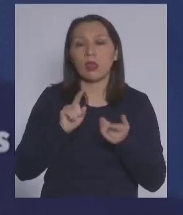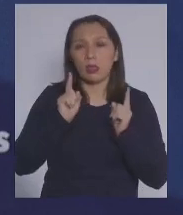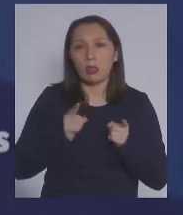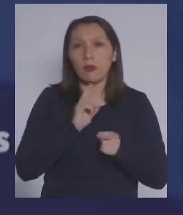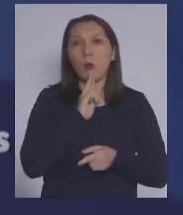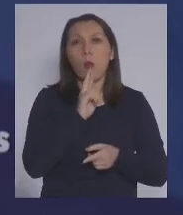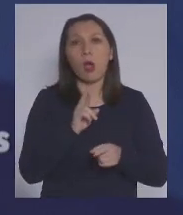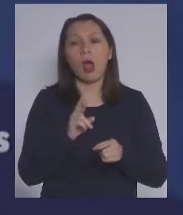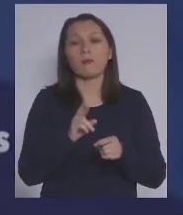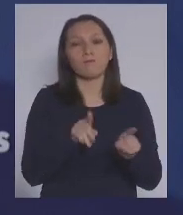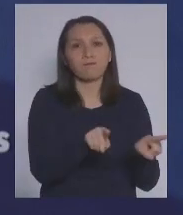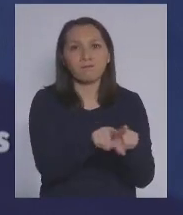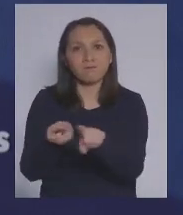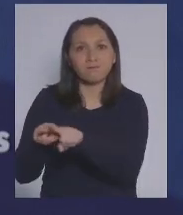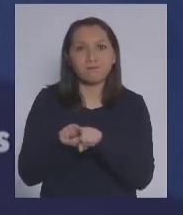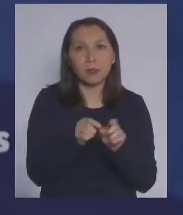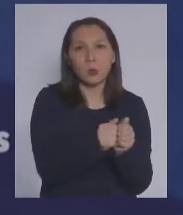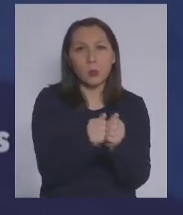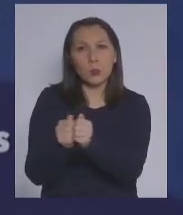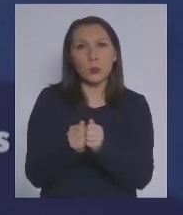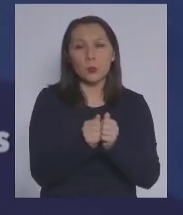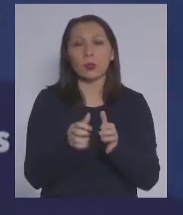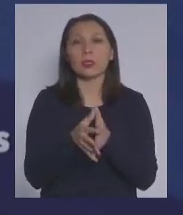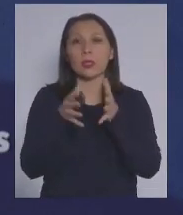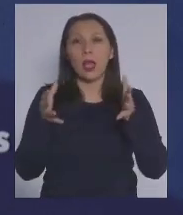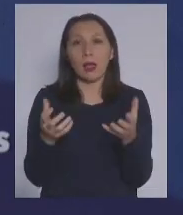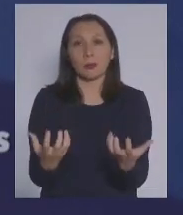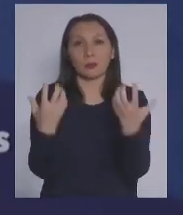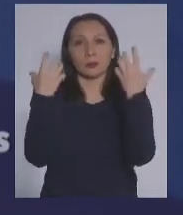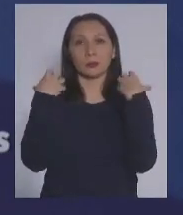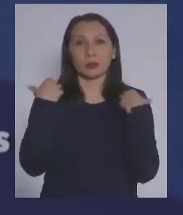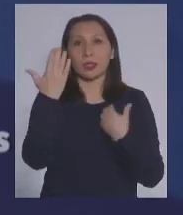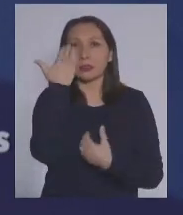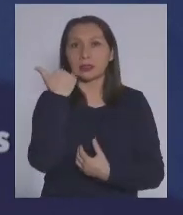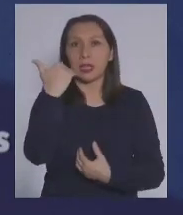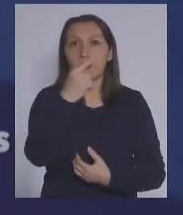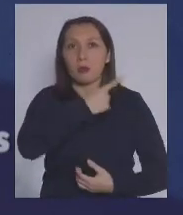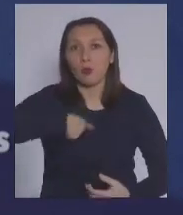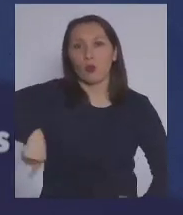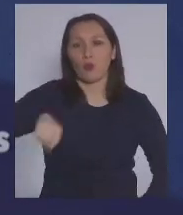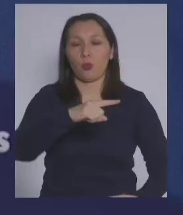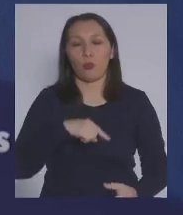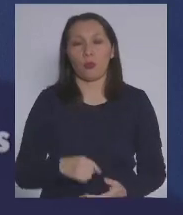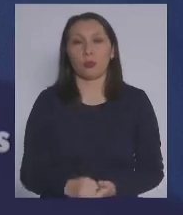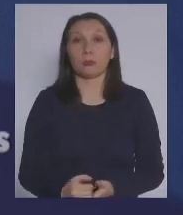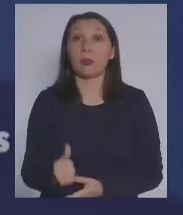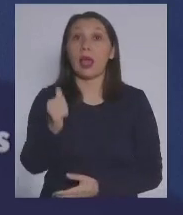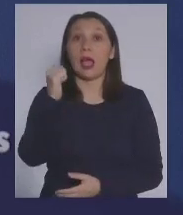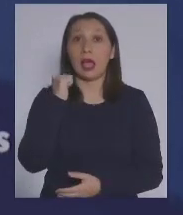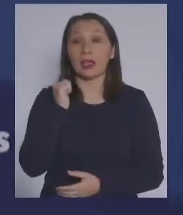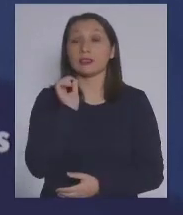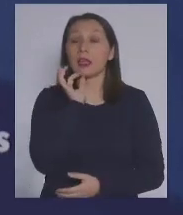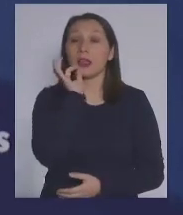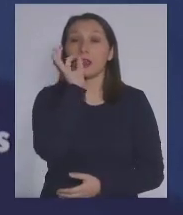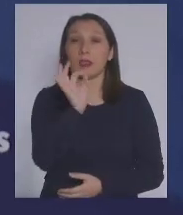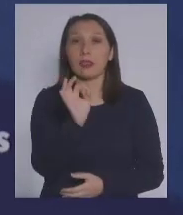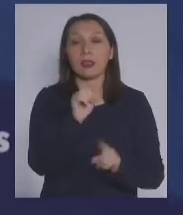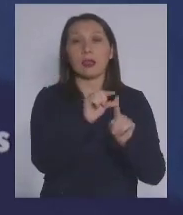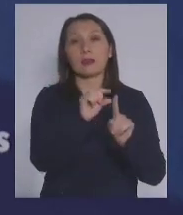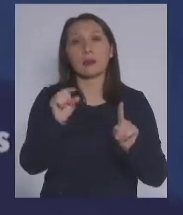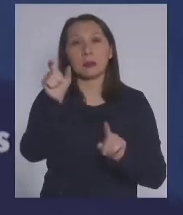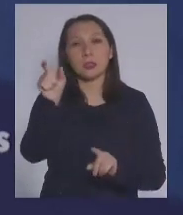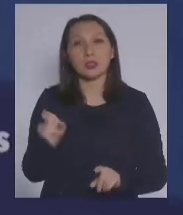como hermanos a esta gran responsabilidad que nos convoca a todos ayer 7 a angela